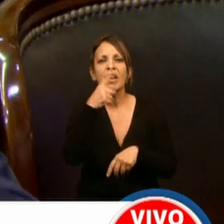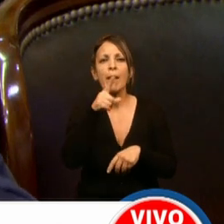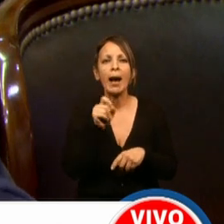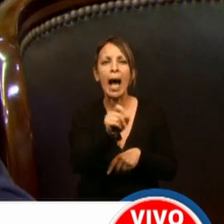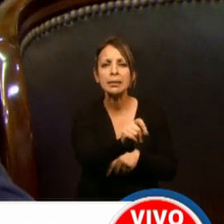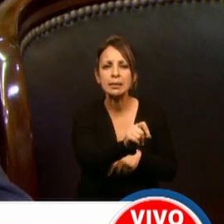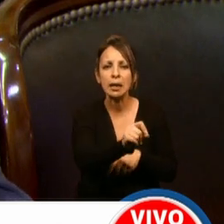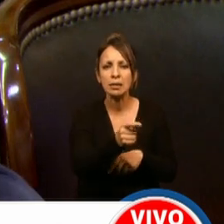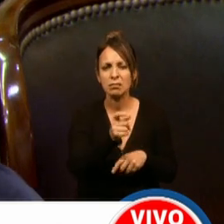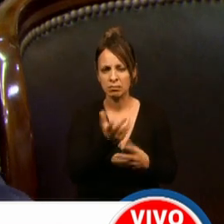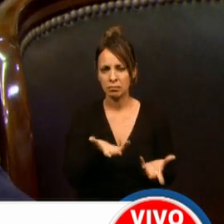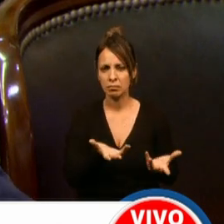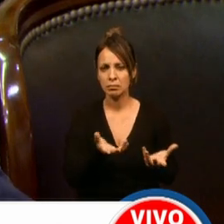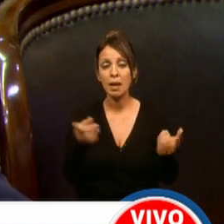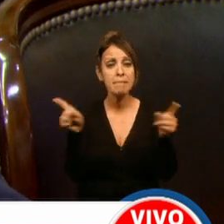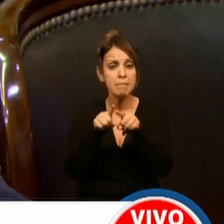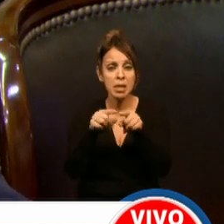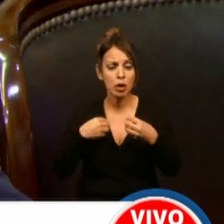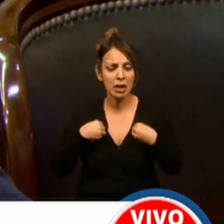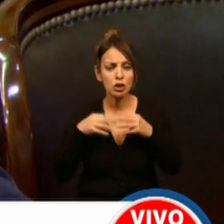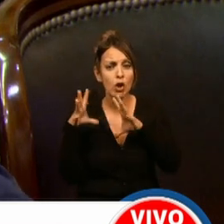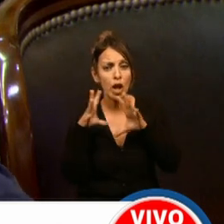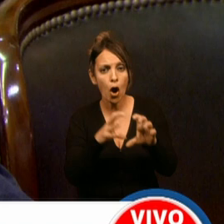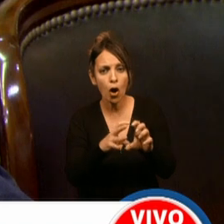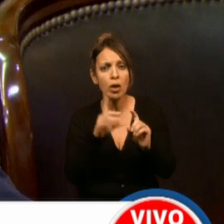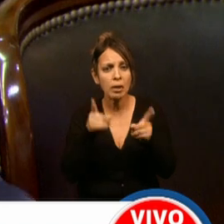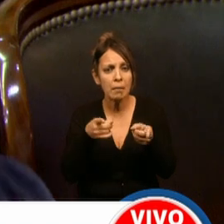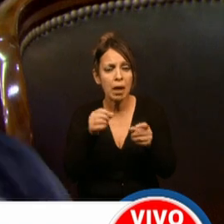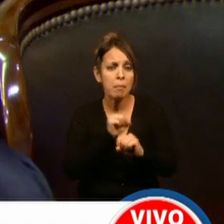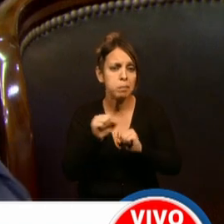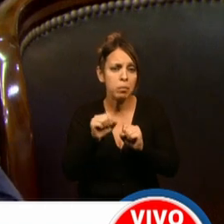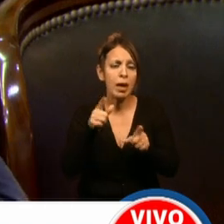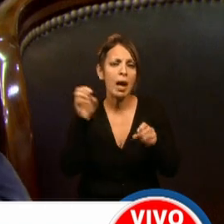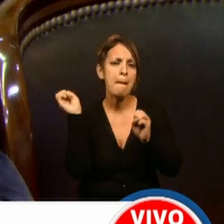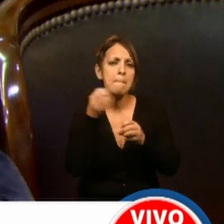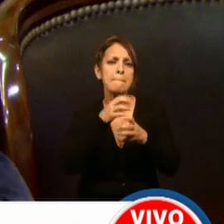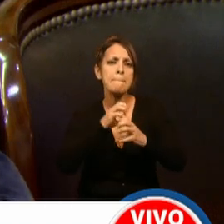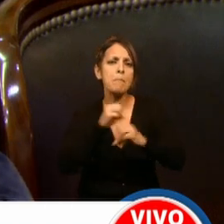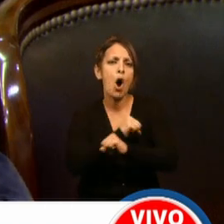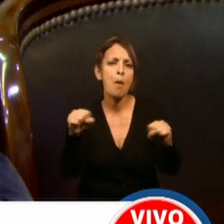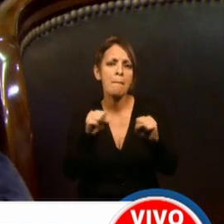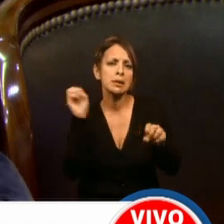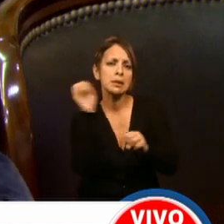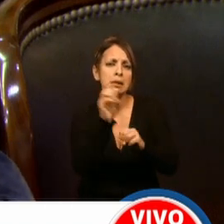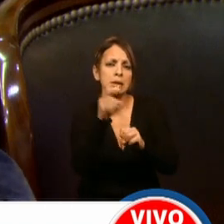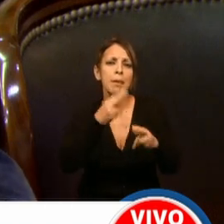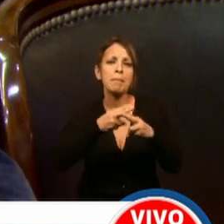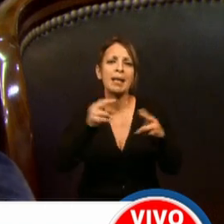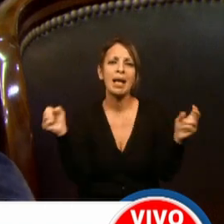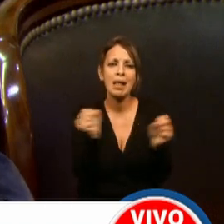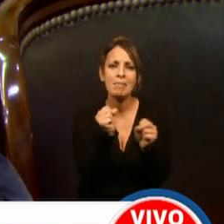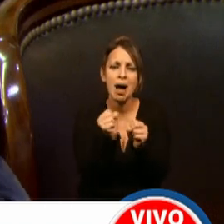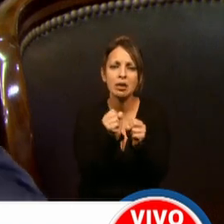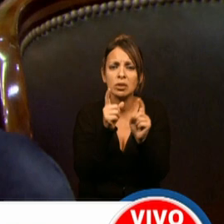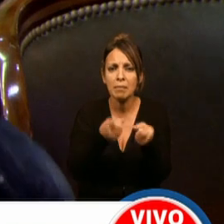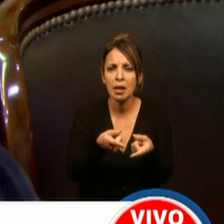tirarán cientos de kilos de bombas en la plaza de mayo- ese odio que se llevó puesto